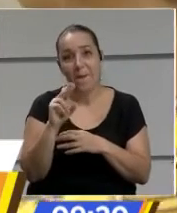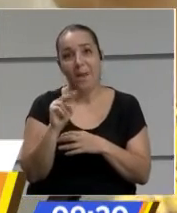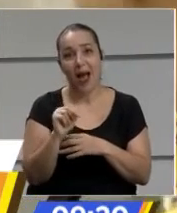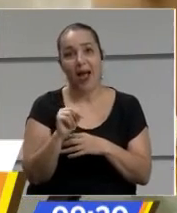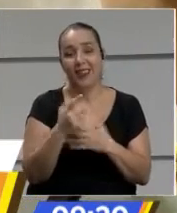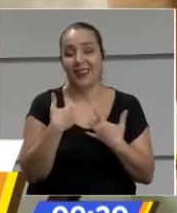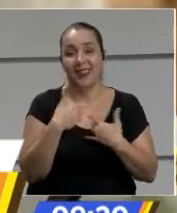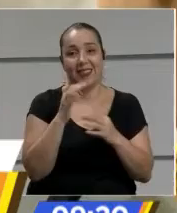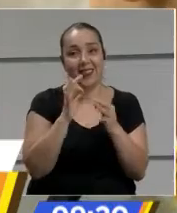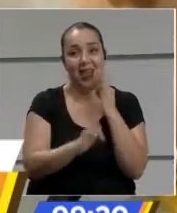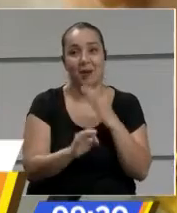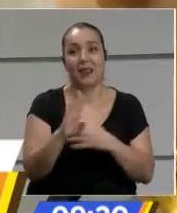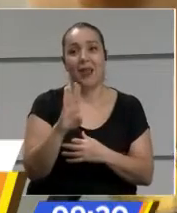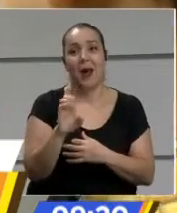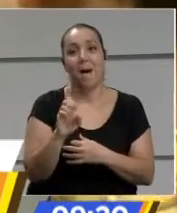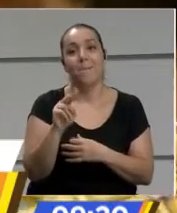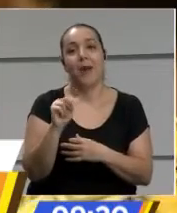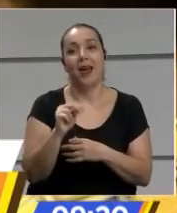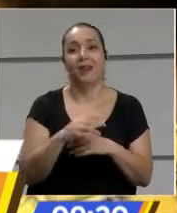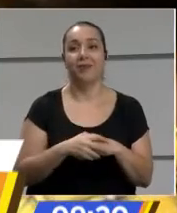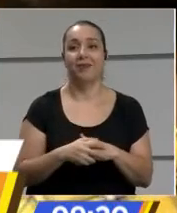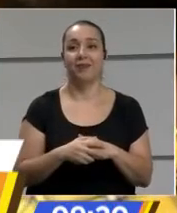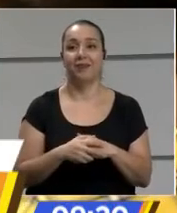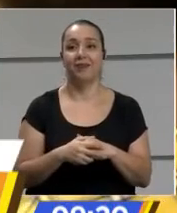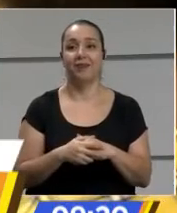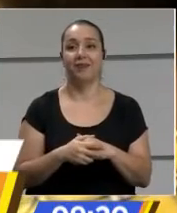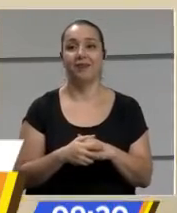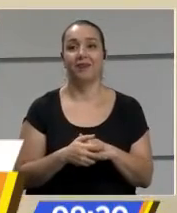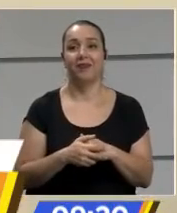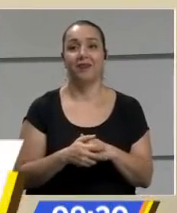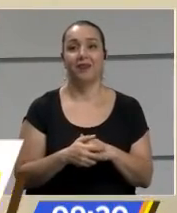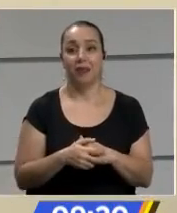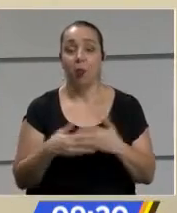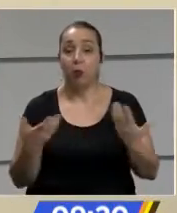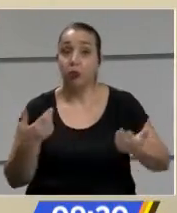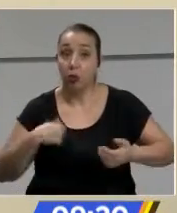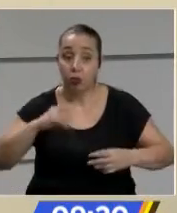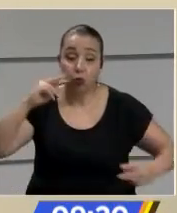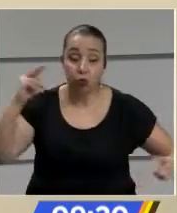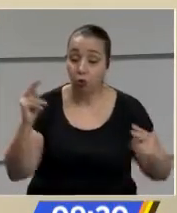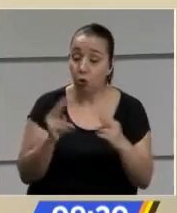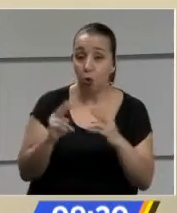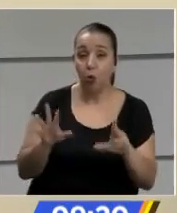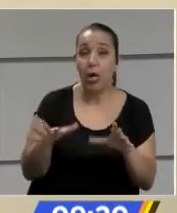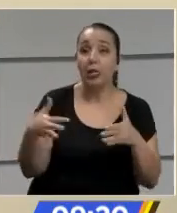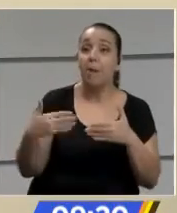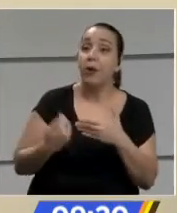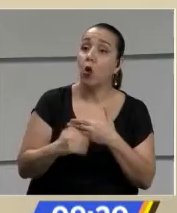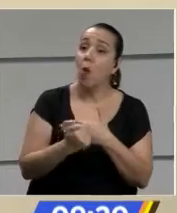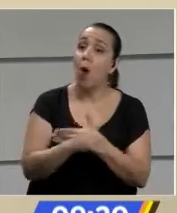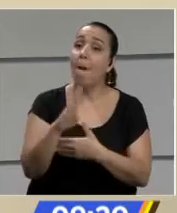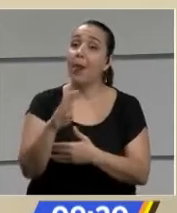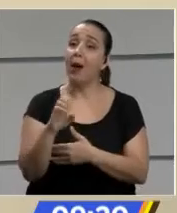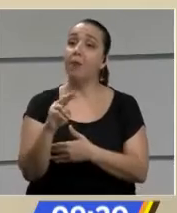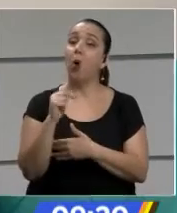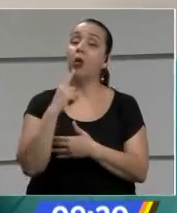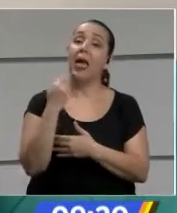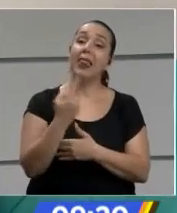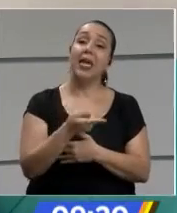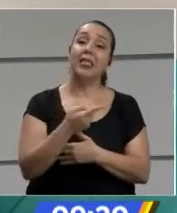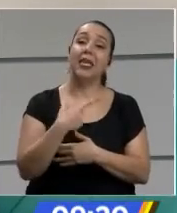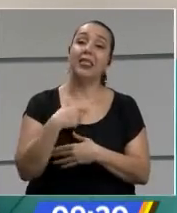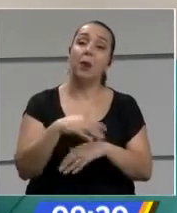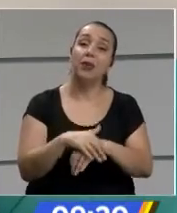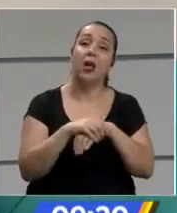original. Ajá. Pero nosotros lo conocemos como pan bon. Pan bon, pero bon. En original es exactamente bon. Es más, en inglés